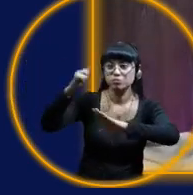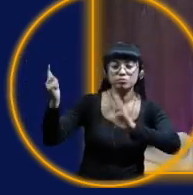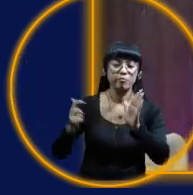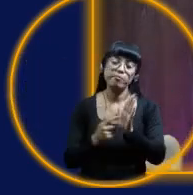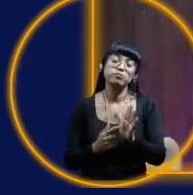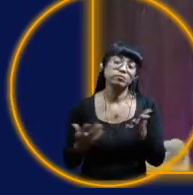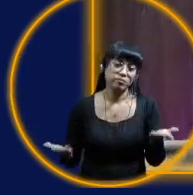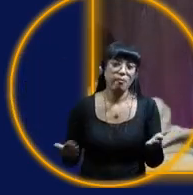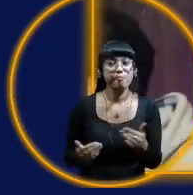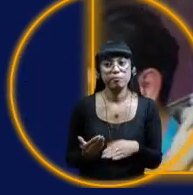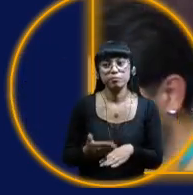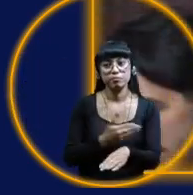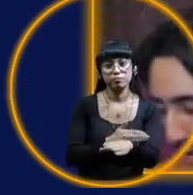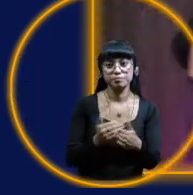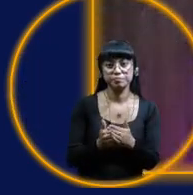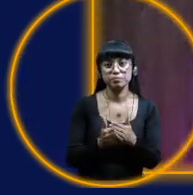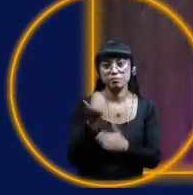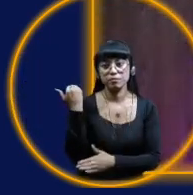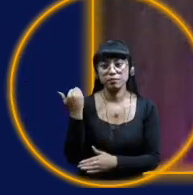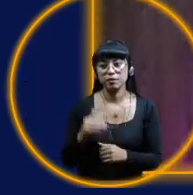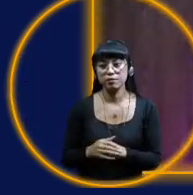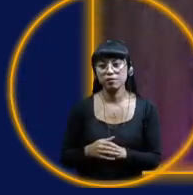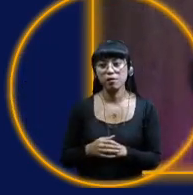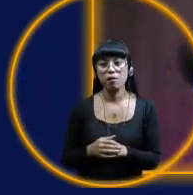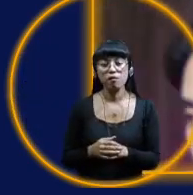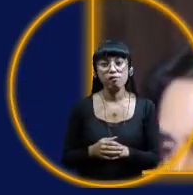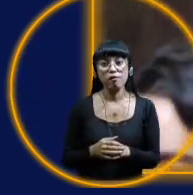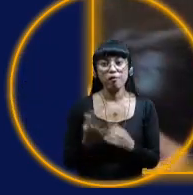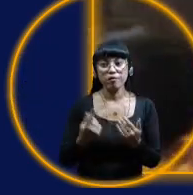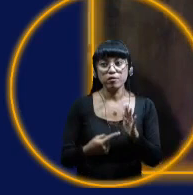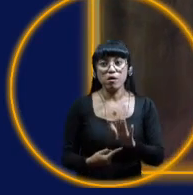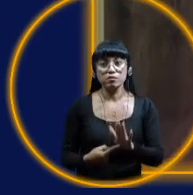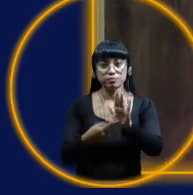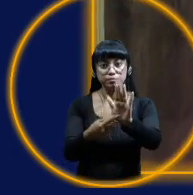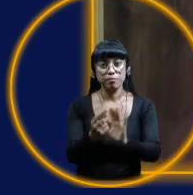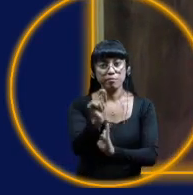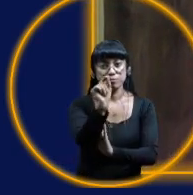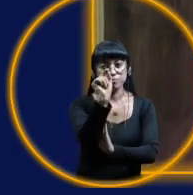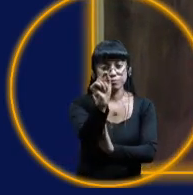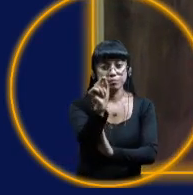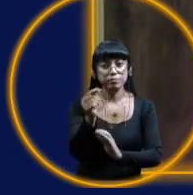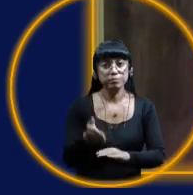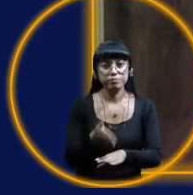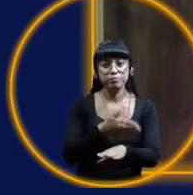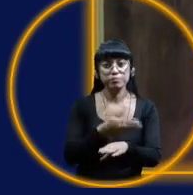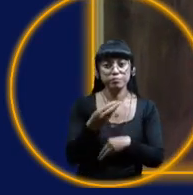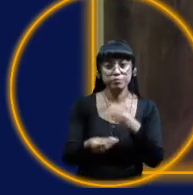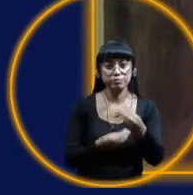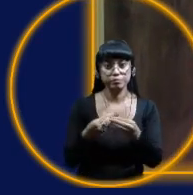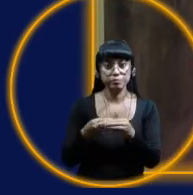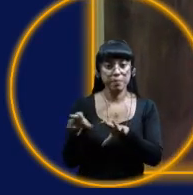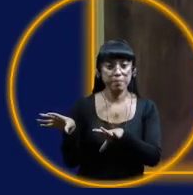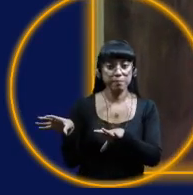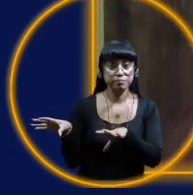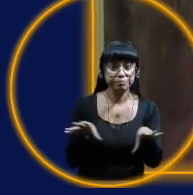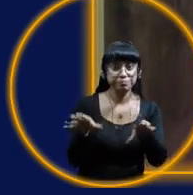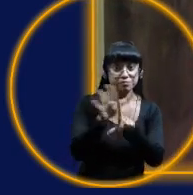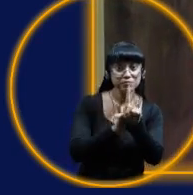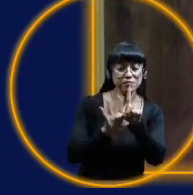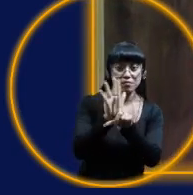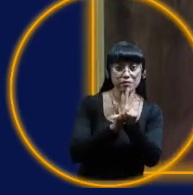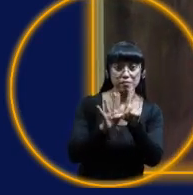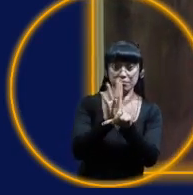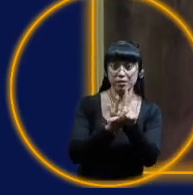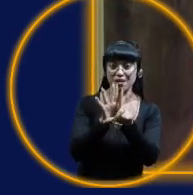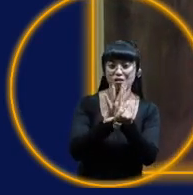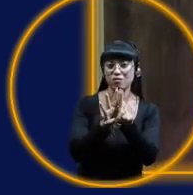que antes de comenzar, para mostrarles un poco de lo que hacen, tenemos un brevísimo video que es como una